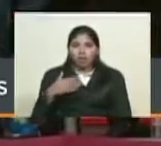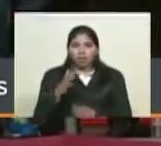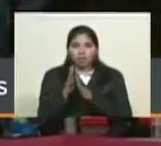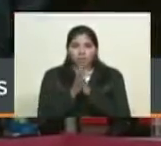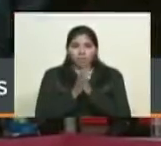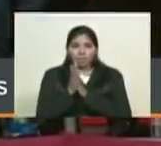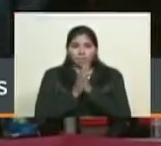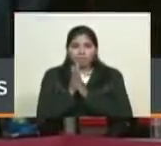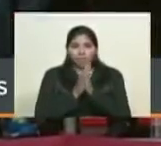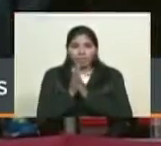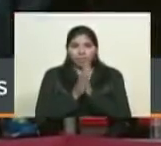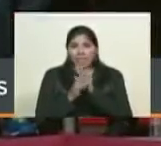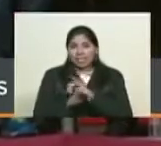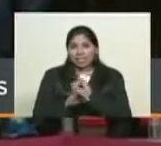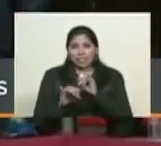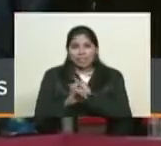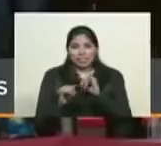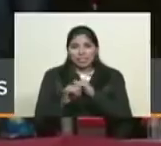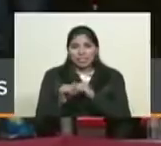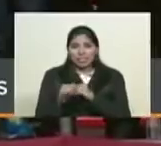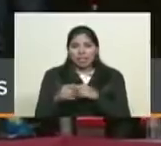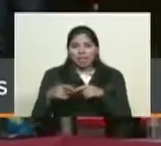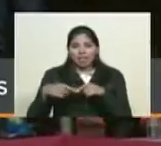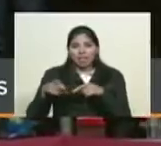de que llegue la fecha de las elecciones,